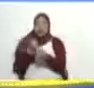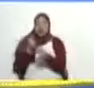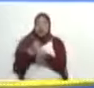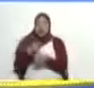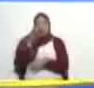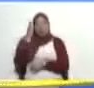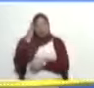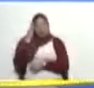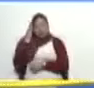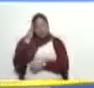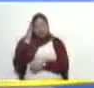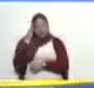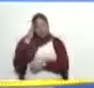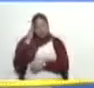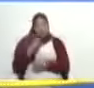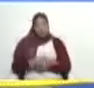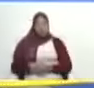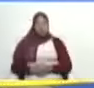ser un